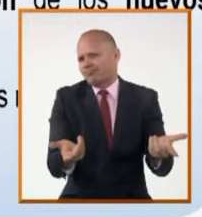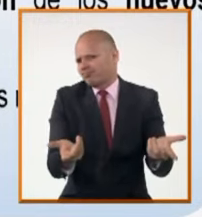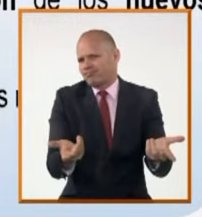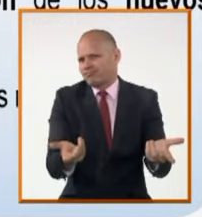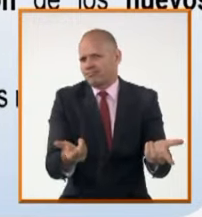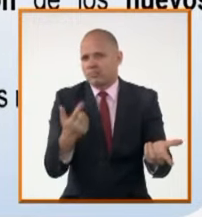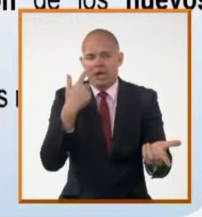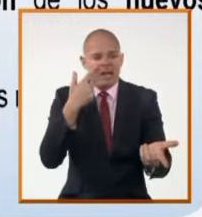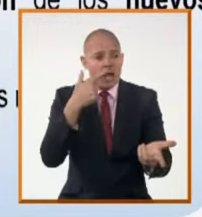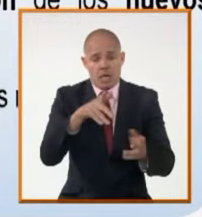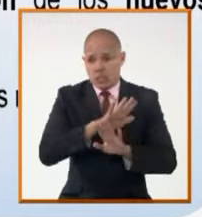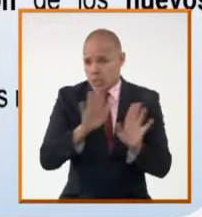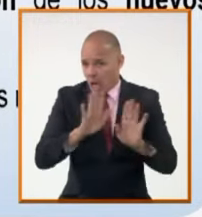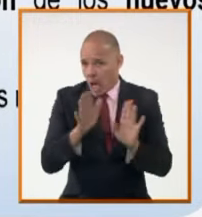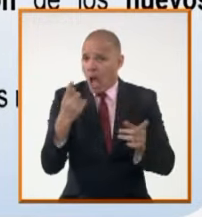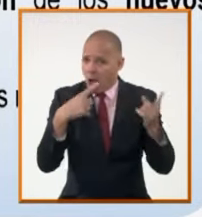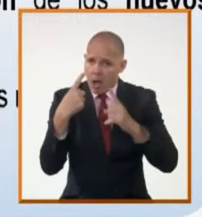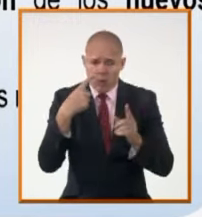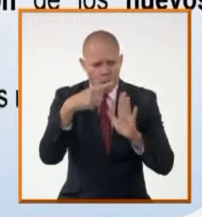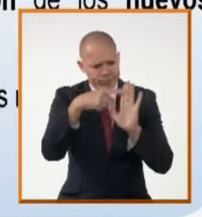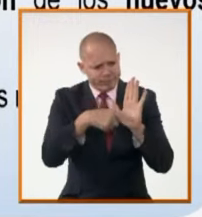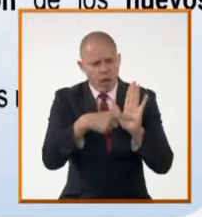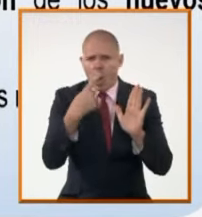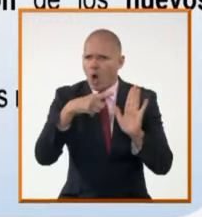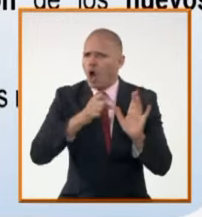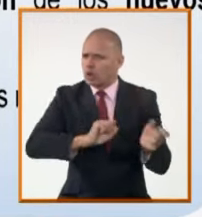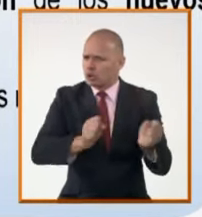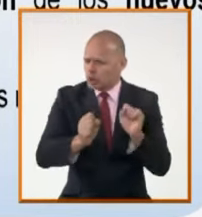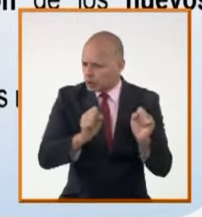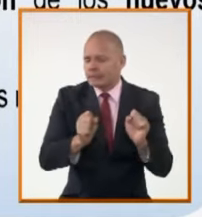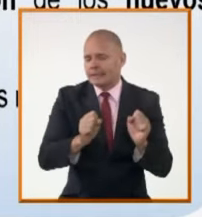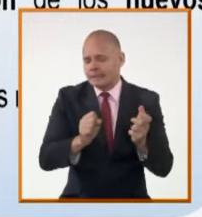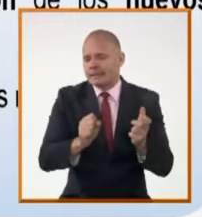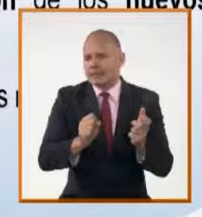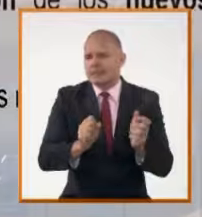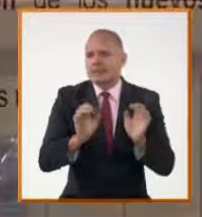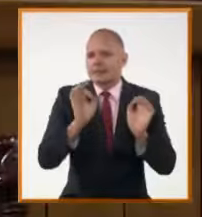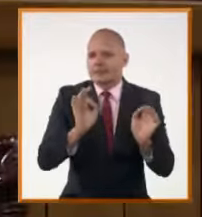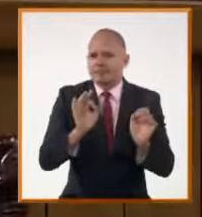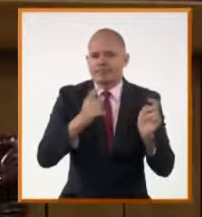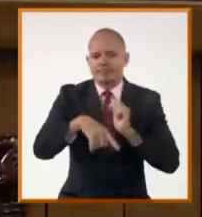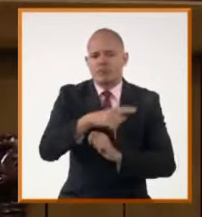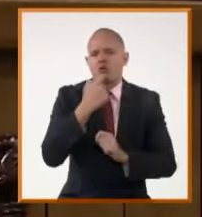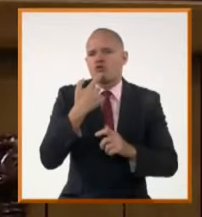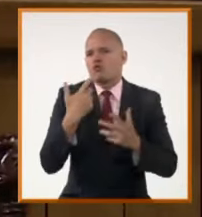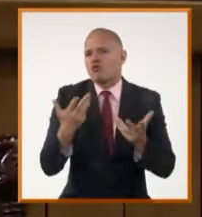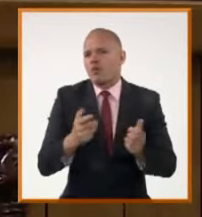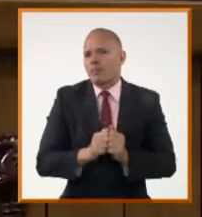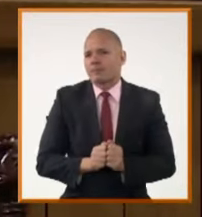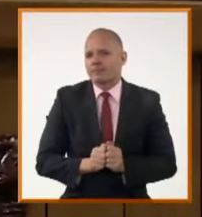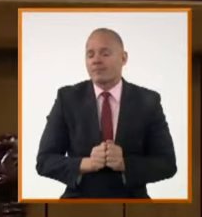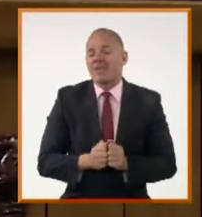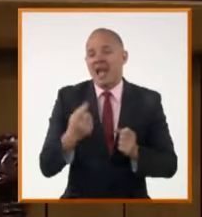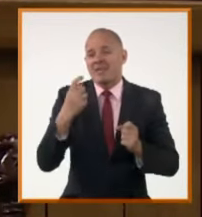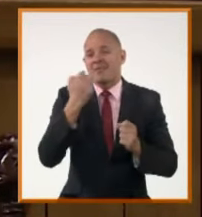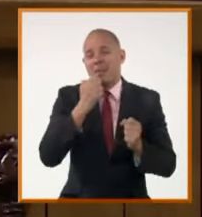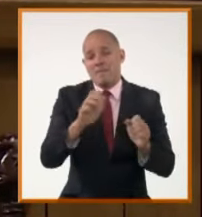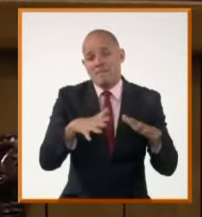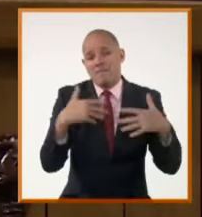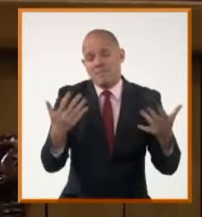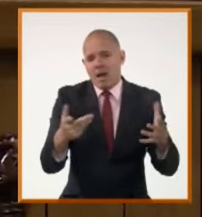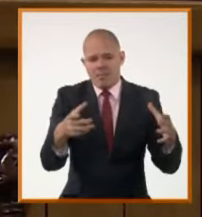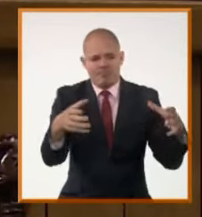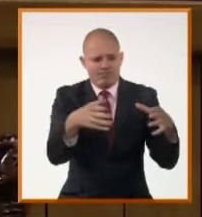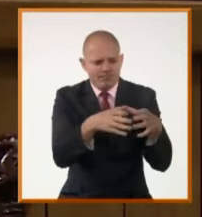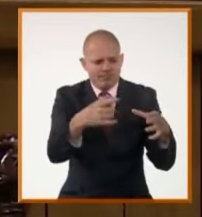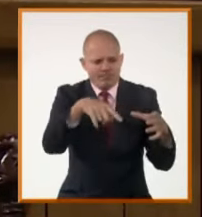las regulaciones y corrigiendo las distorsiones. Pero nosotros nos gustaría también que crecieran más las cooperativas. Es la